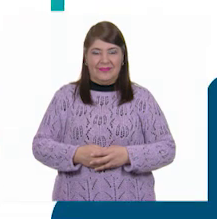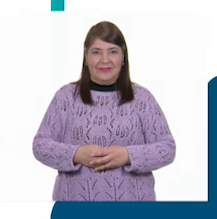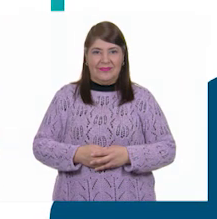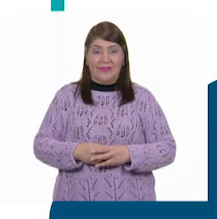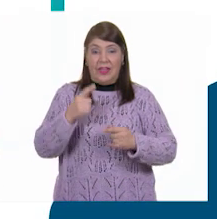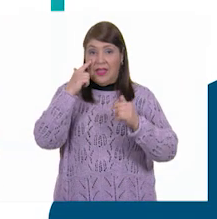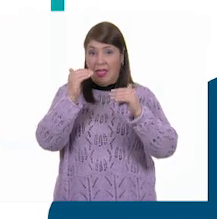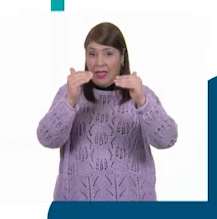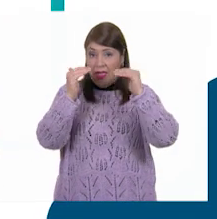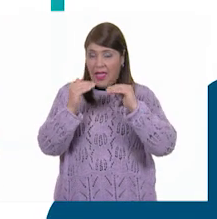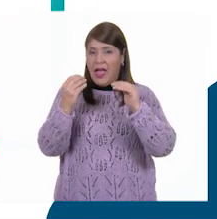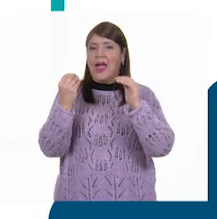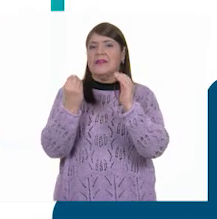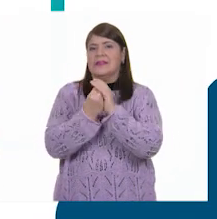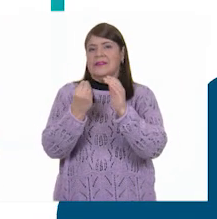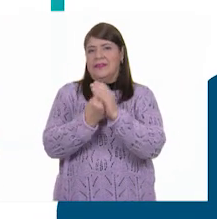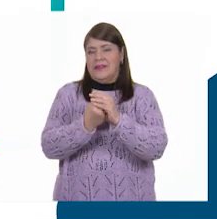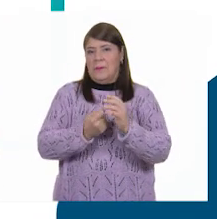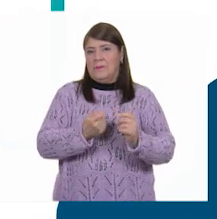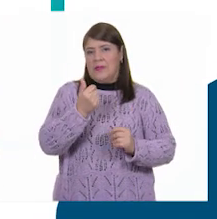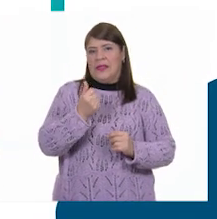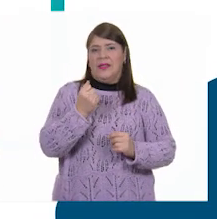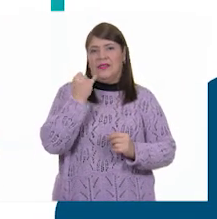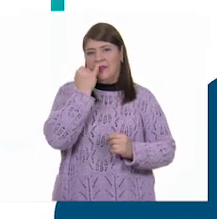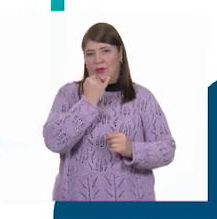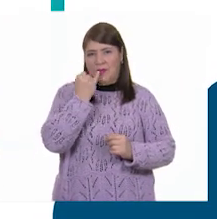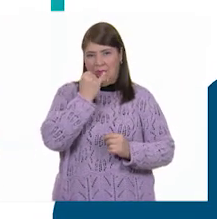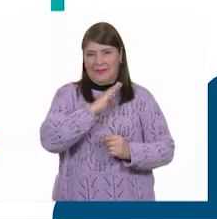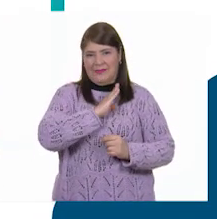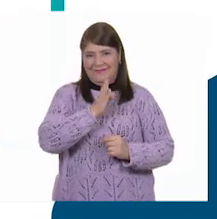A continuación, lengua materna.